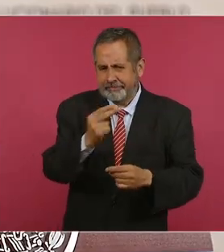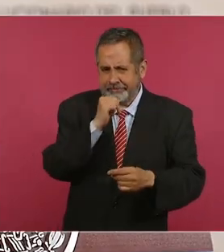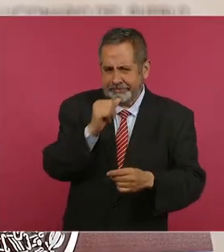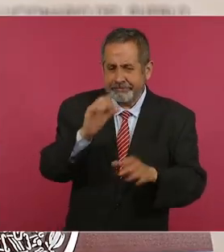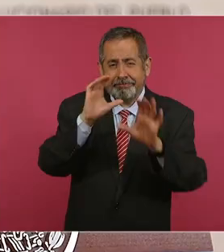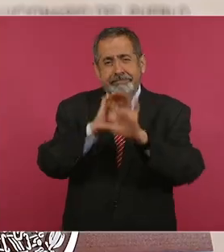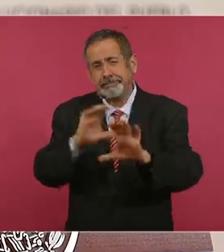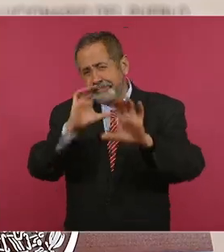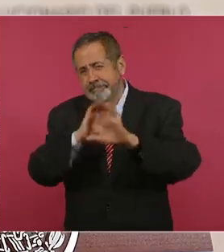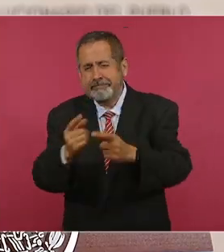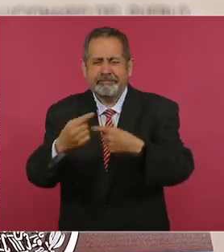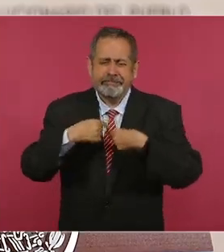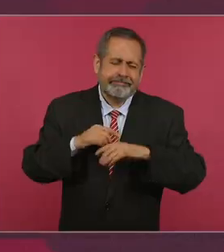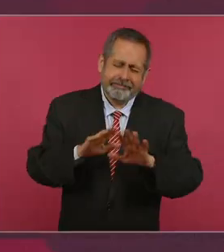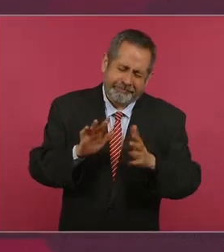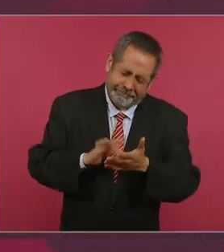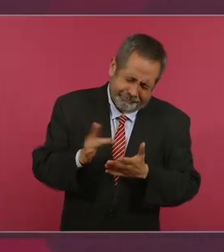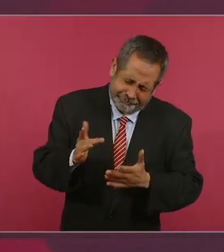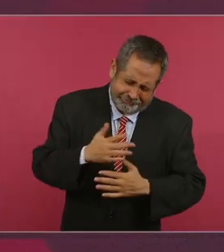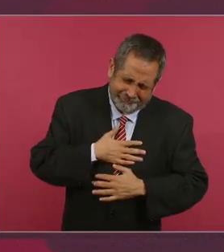las mañanitas y todo. O sea, ellas,